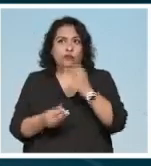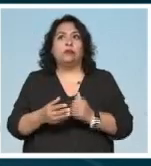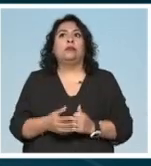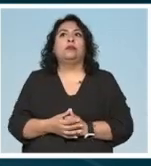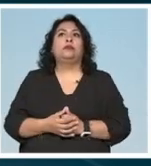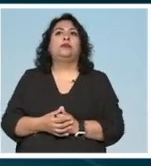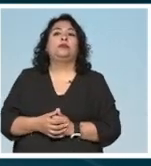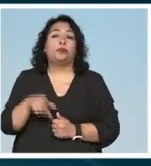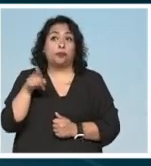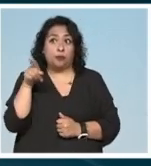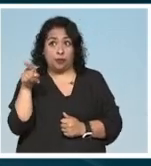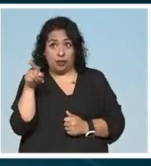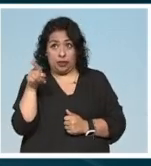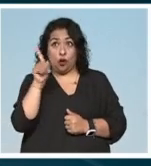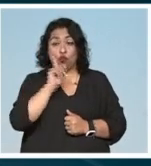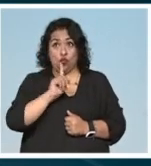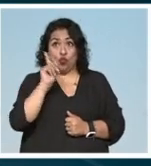Ella